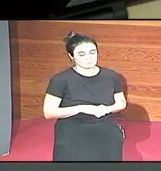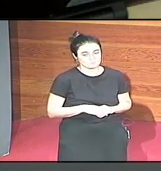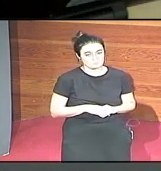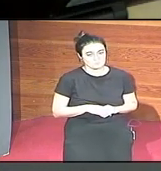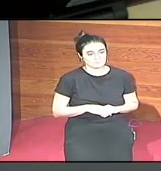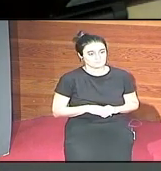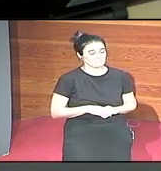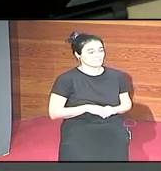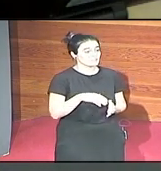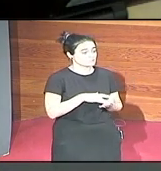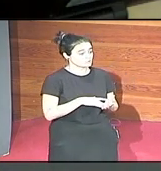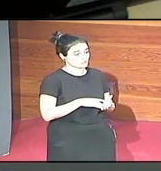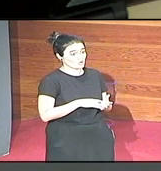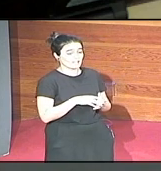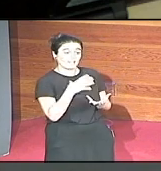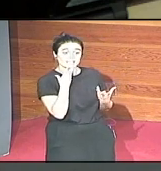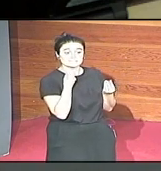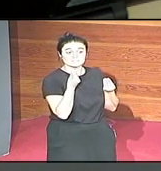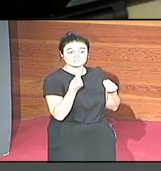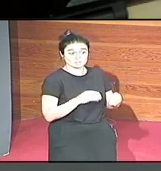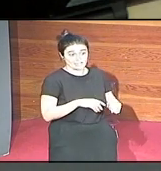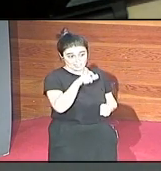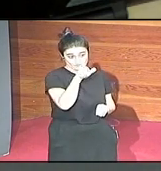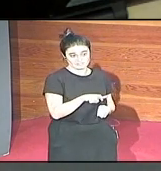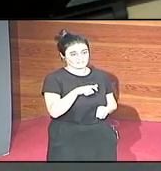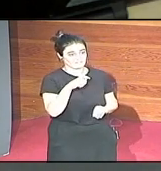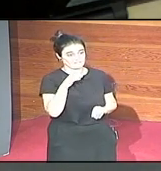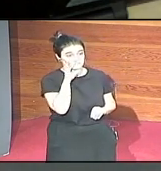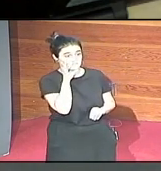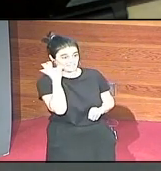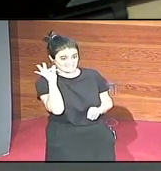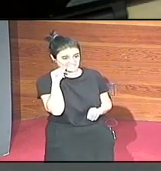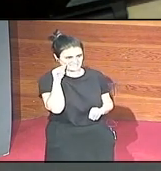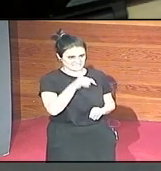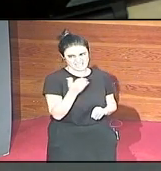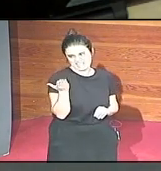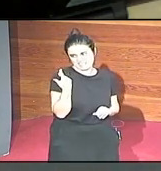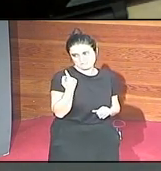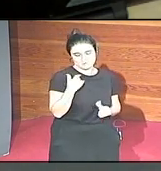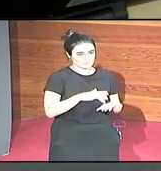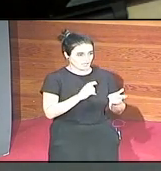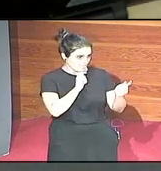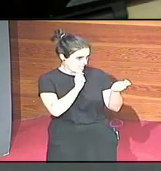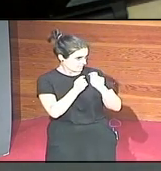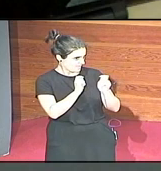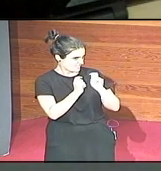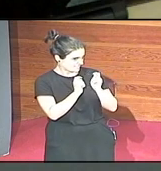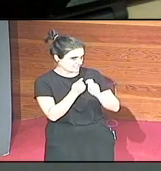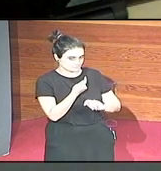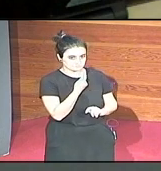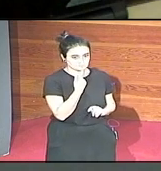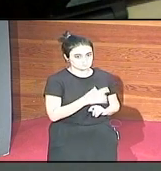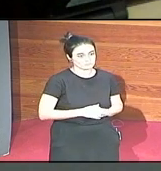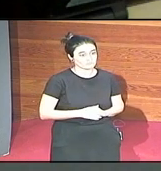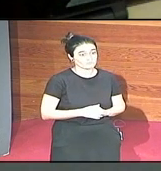Vollton ha recordado recientemente en una entrevista que, contrariamente al